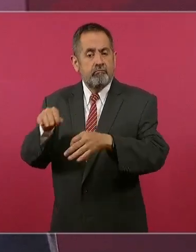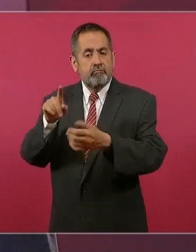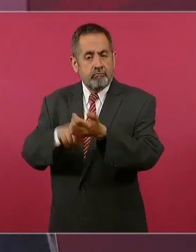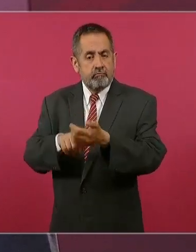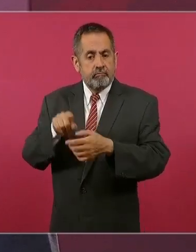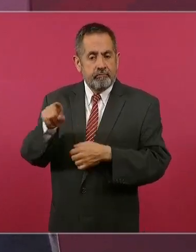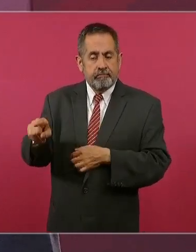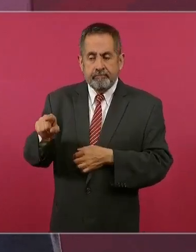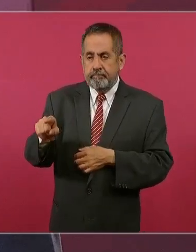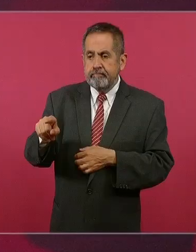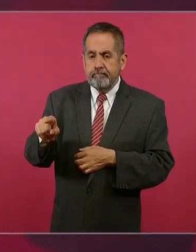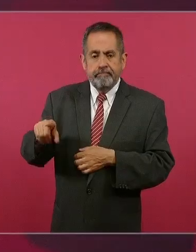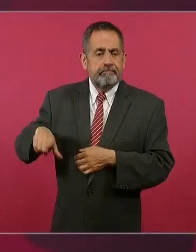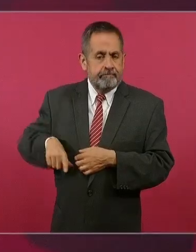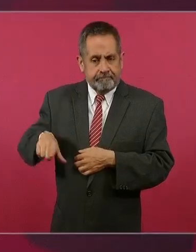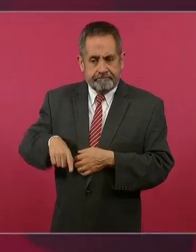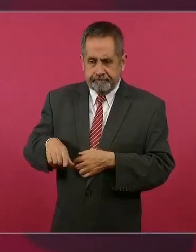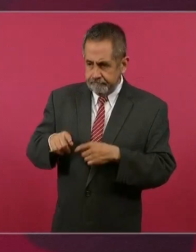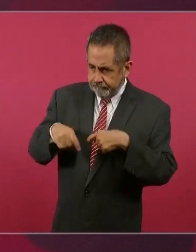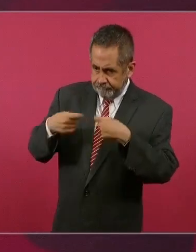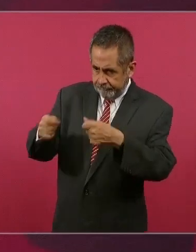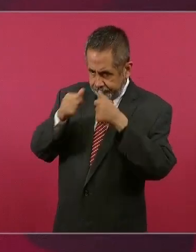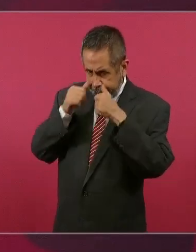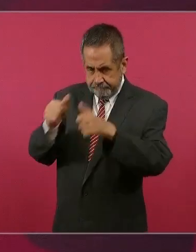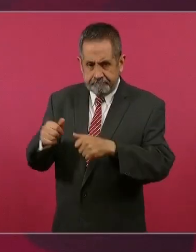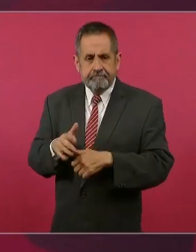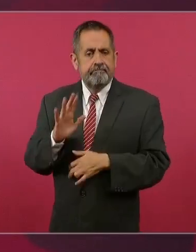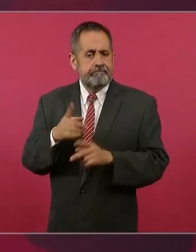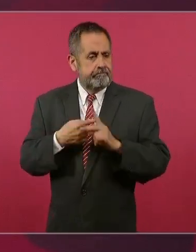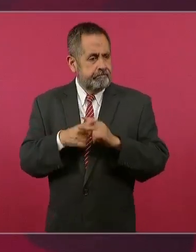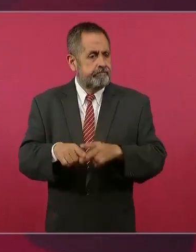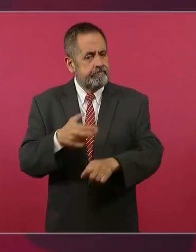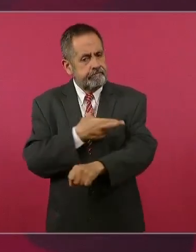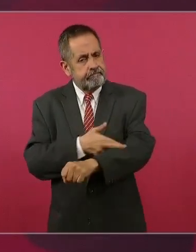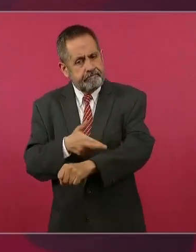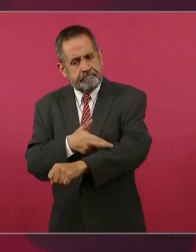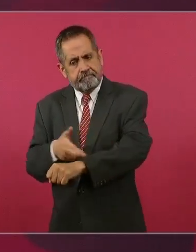al servicio del Estado. Ya iniciamos con eso.